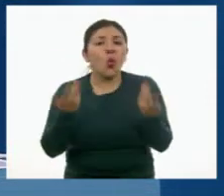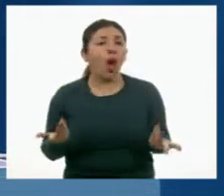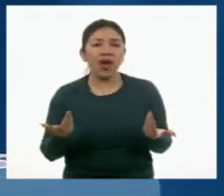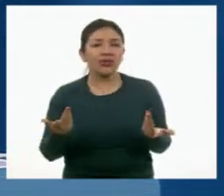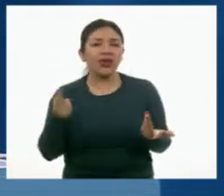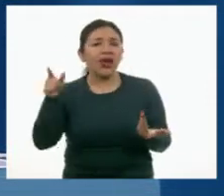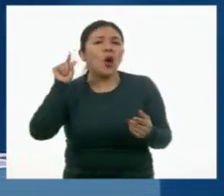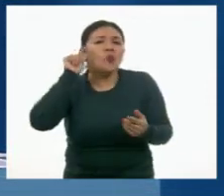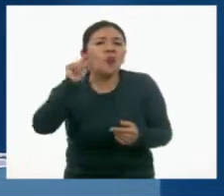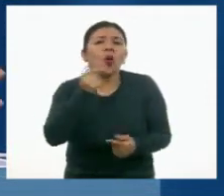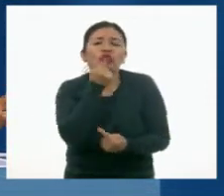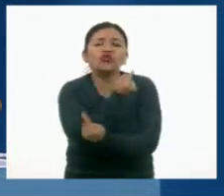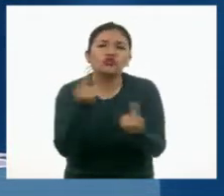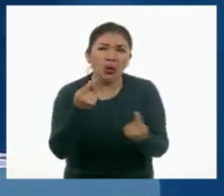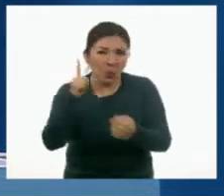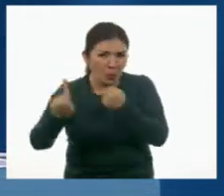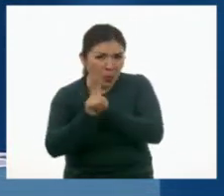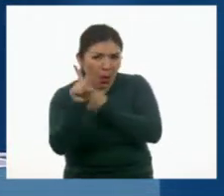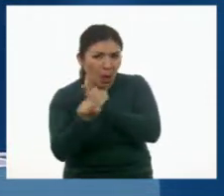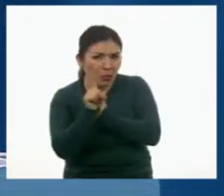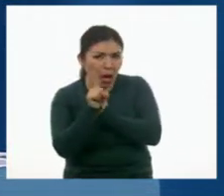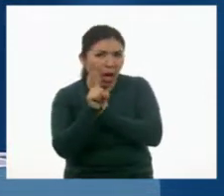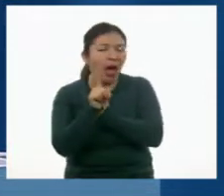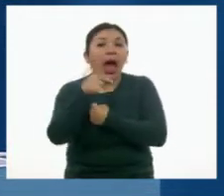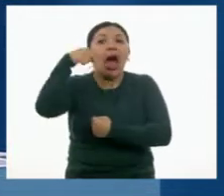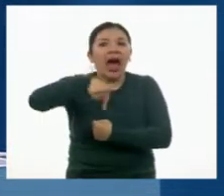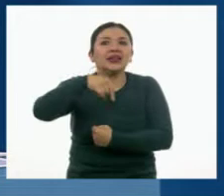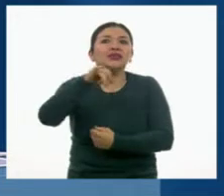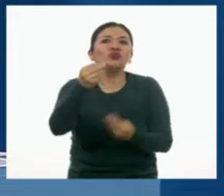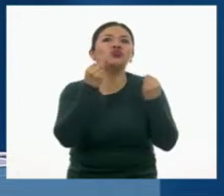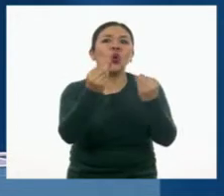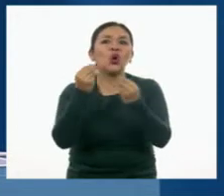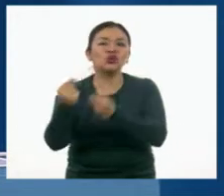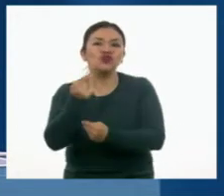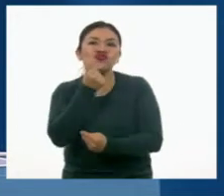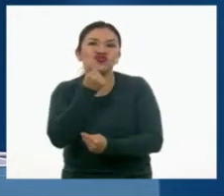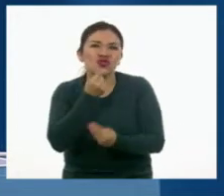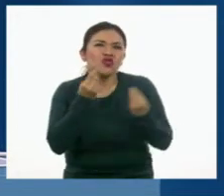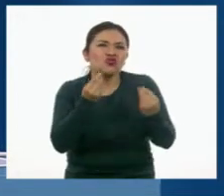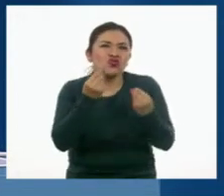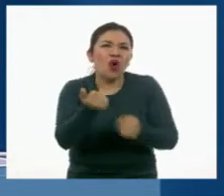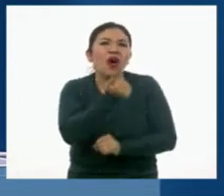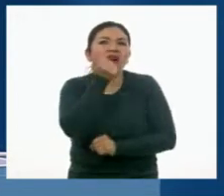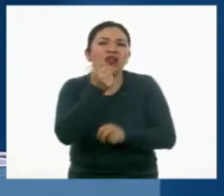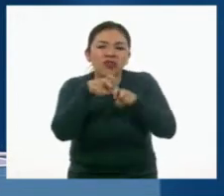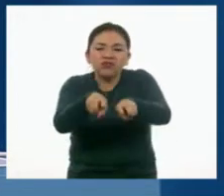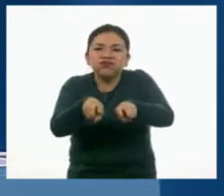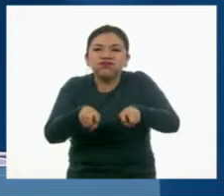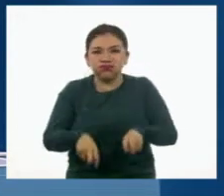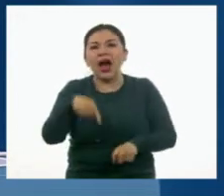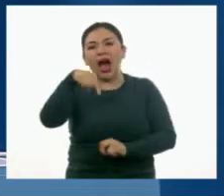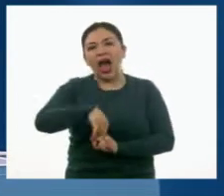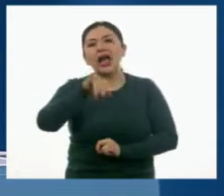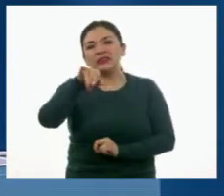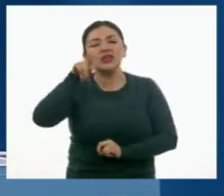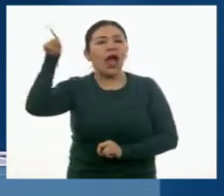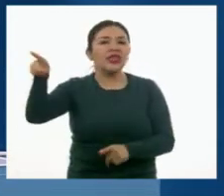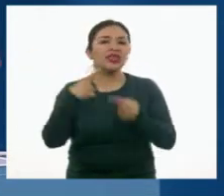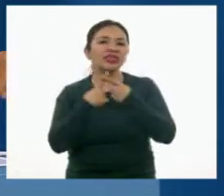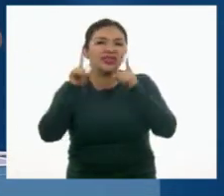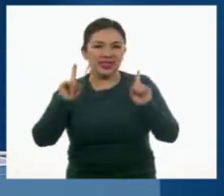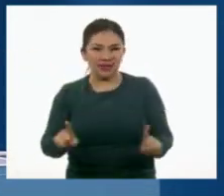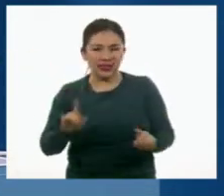esa saturación como el problema que les presentamos en la imagen de tantos alumnos en una aula. Entonces, por